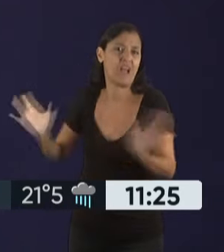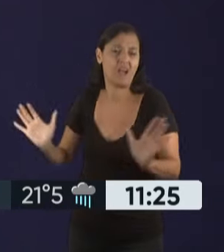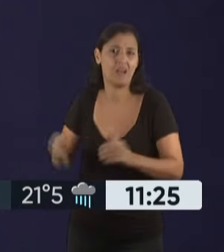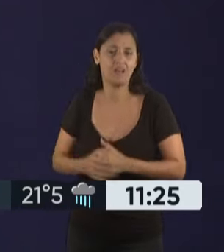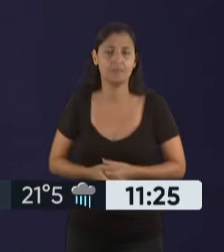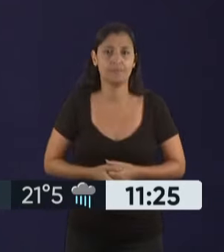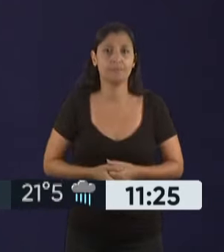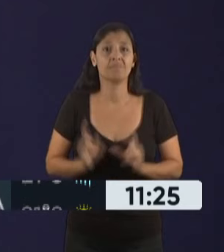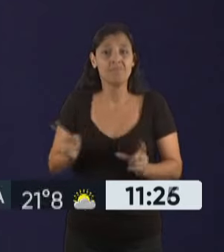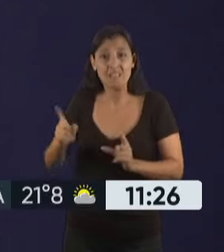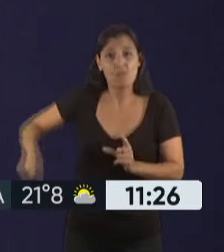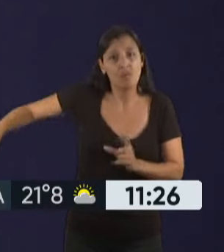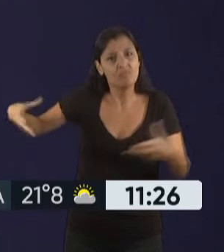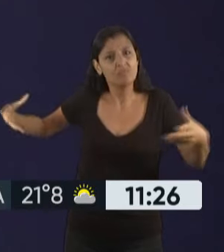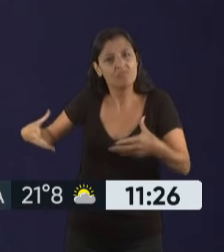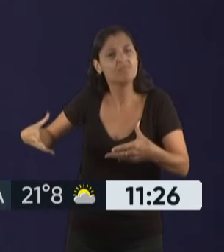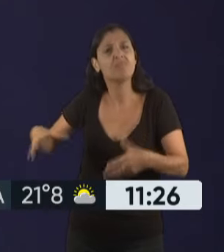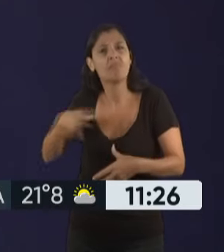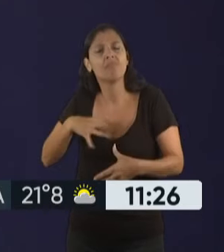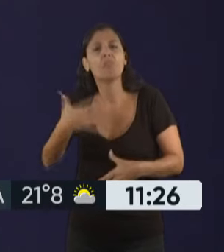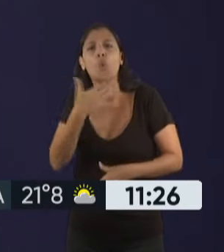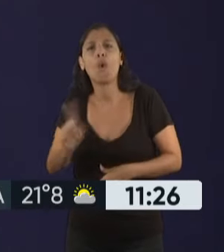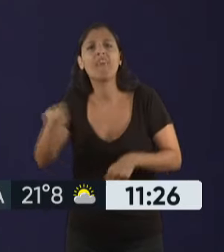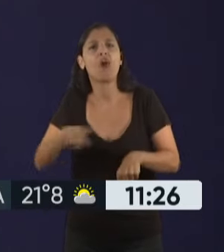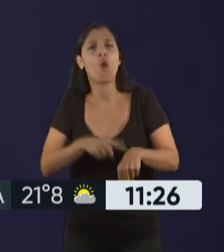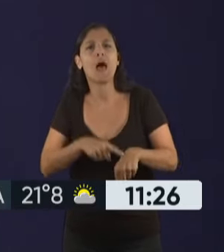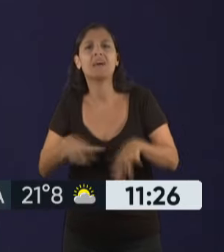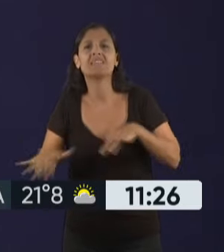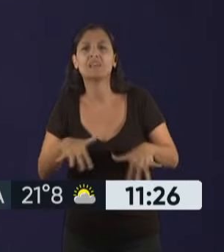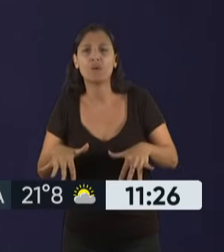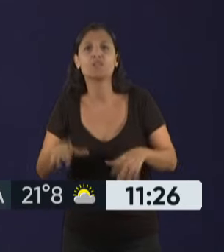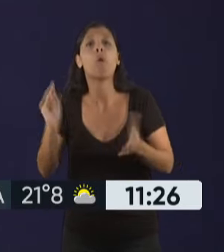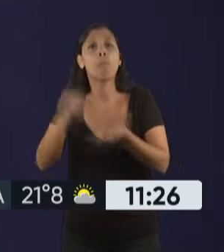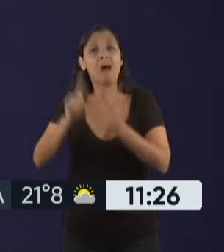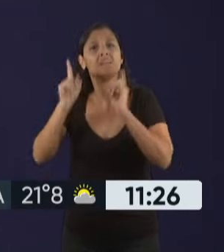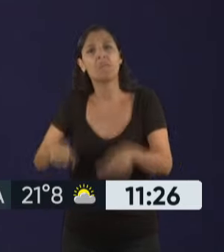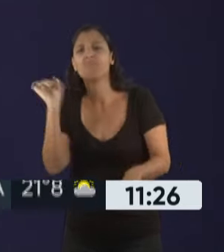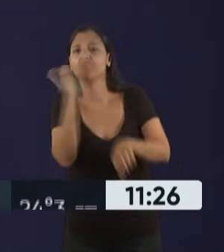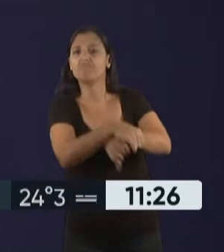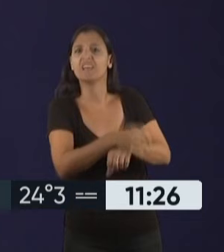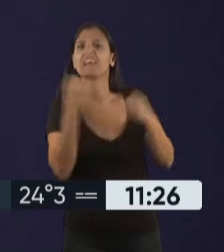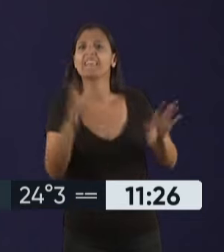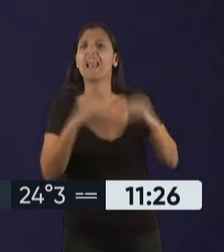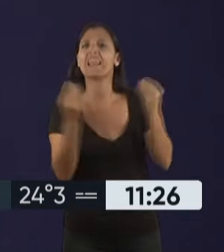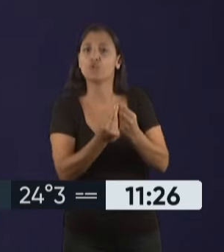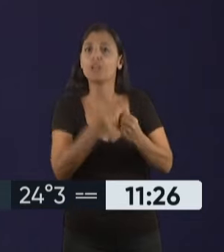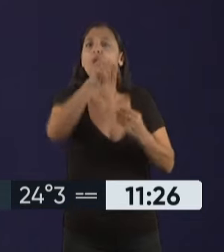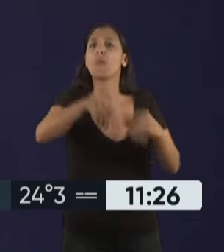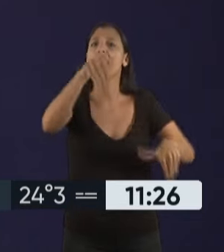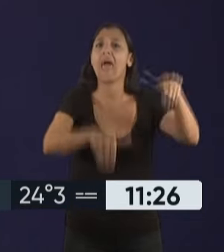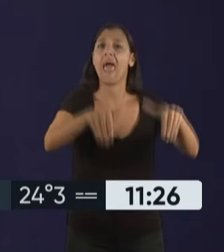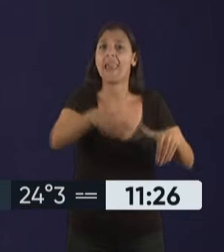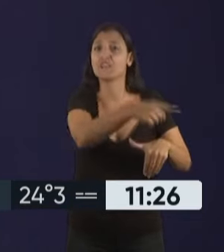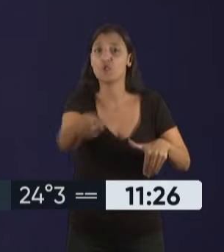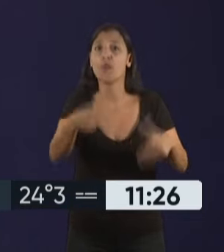que no está a la altura de las circunstancias y que está de espaldas al resultado electoral Y a lo que ha pedido y viene pidiendo